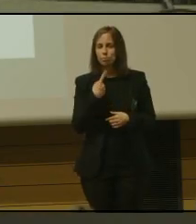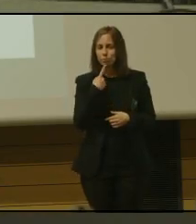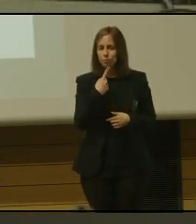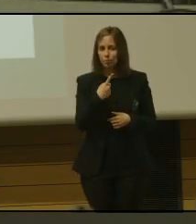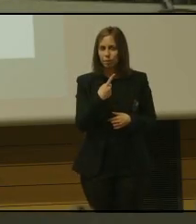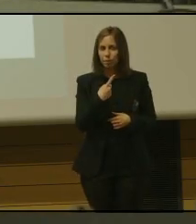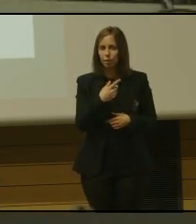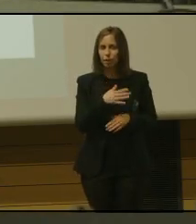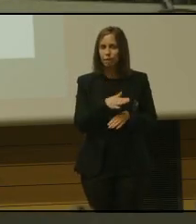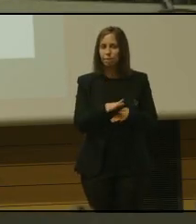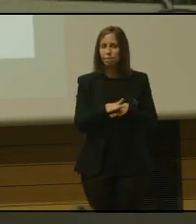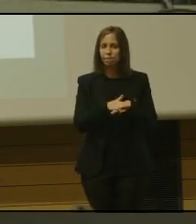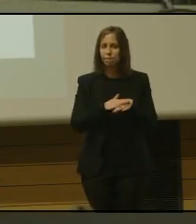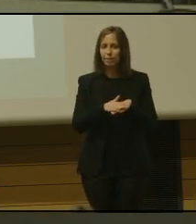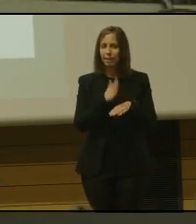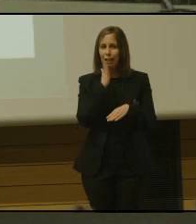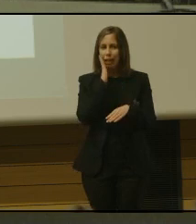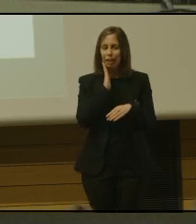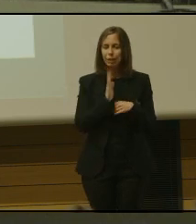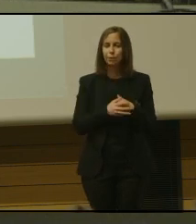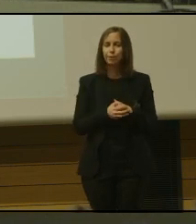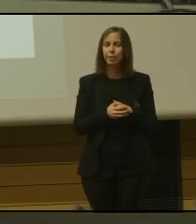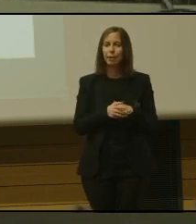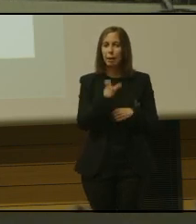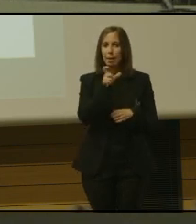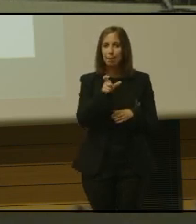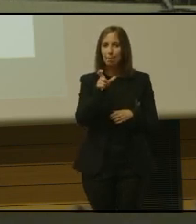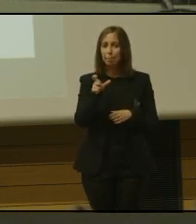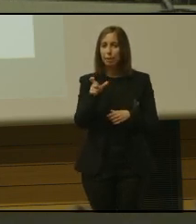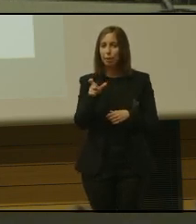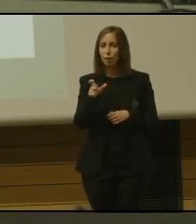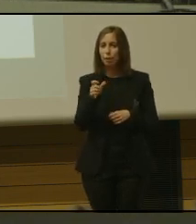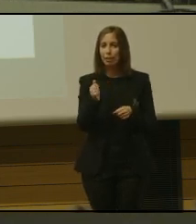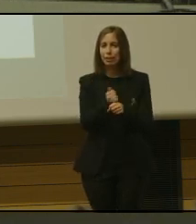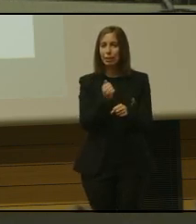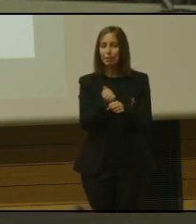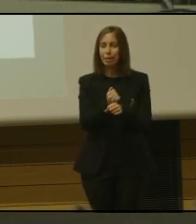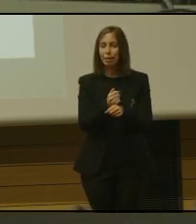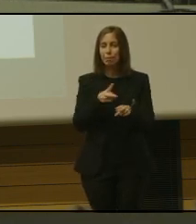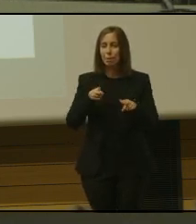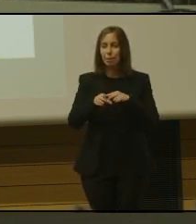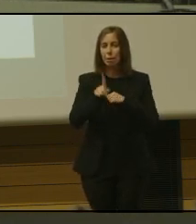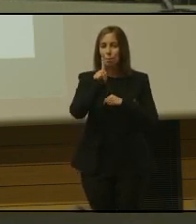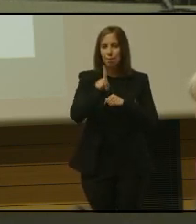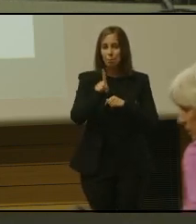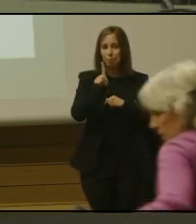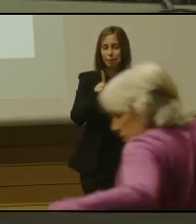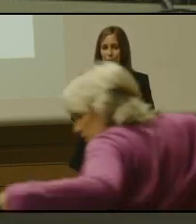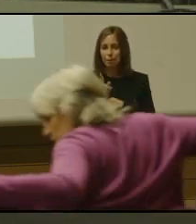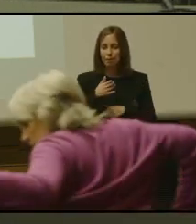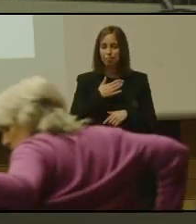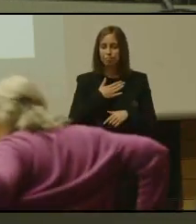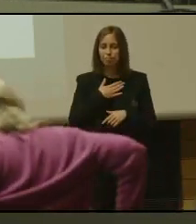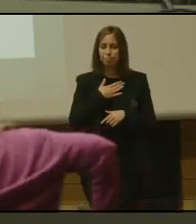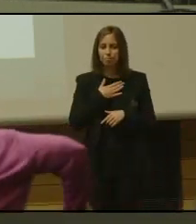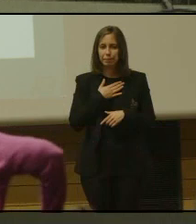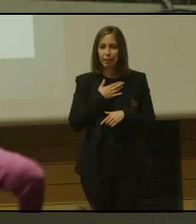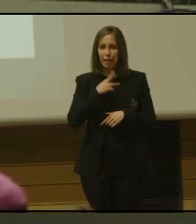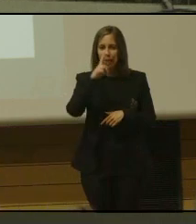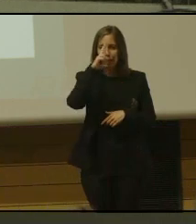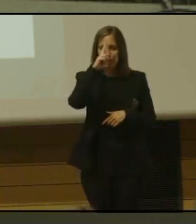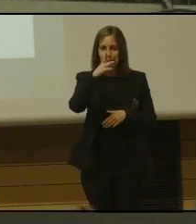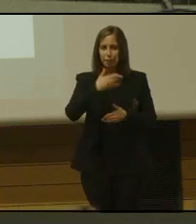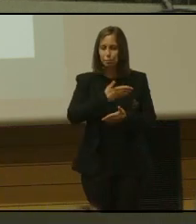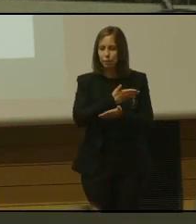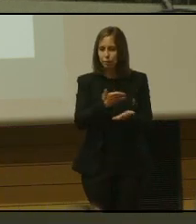digo con todo el cariño, a mí, las personas que trabajáis en prevención primaria, a mí es que me merecéis todo el respeto del